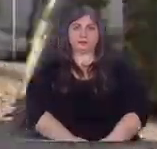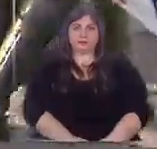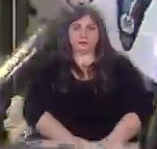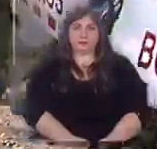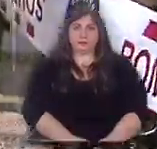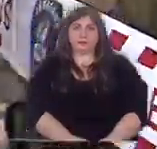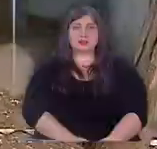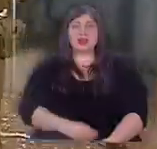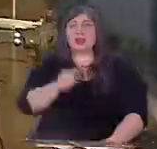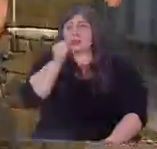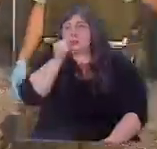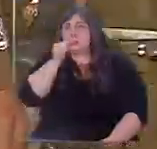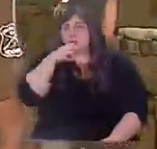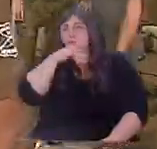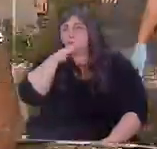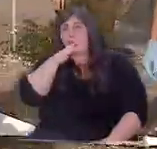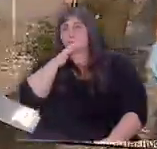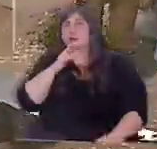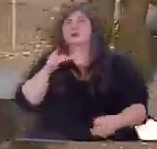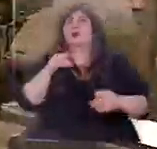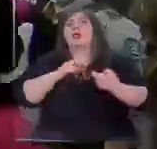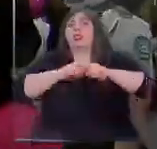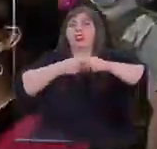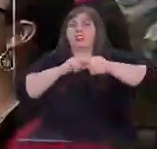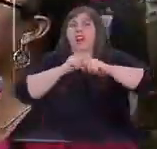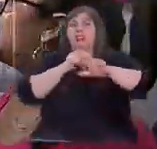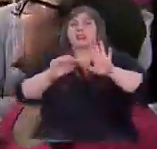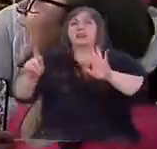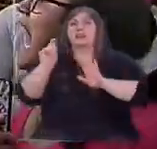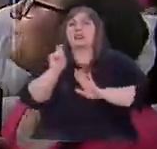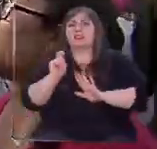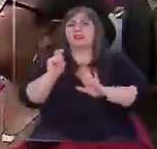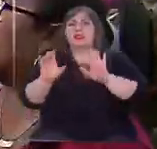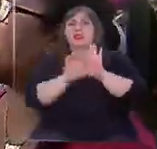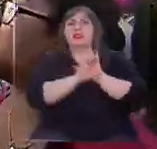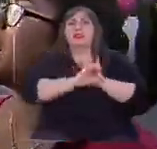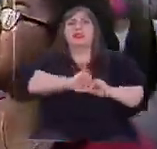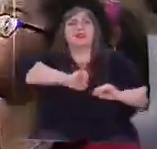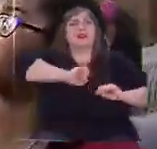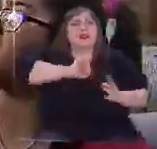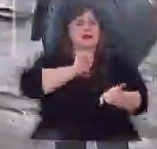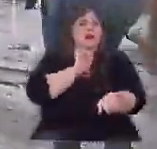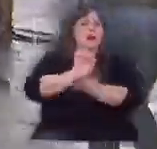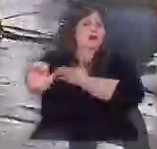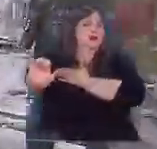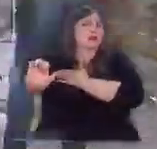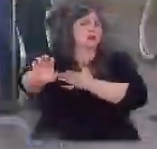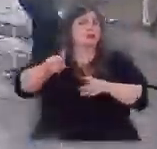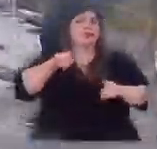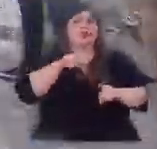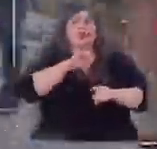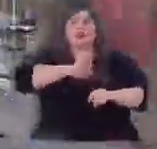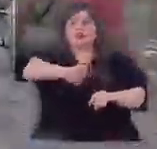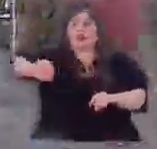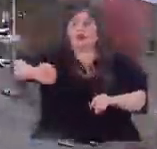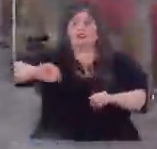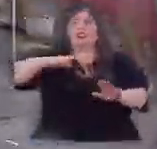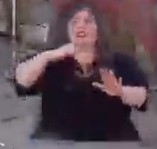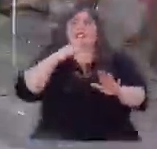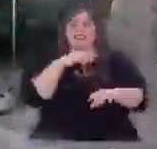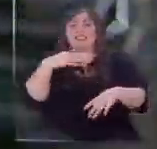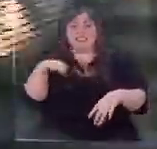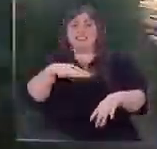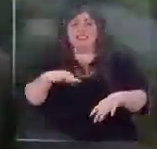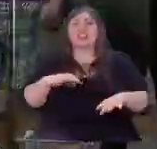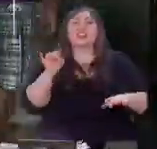Y hace pocos minutos, y tras un extenso debate, el Tribunal Constitucional decidió rechazar por 7 votos contra 3 el requerimiento